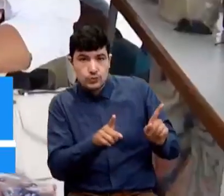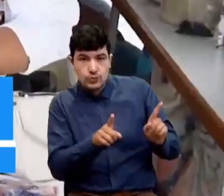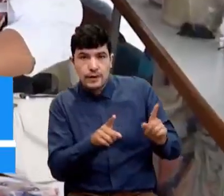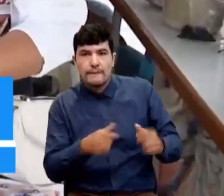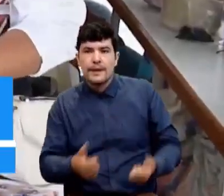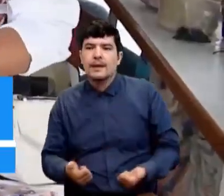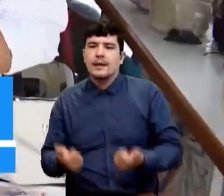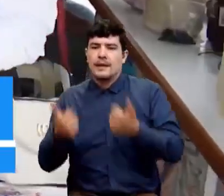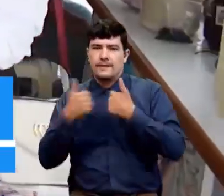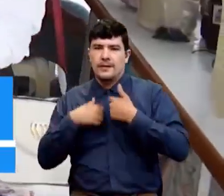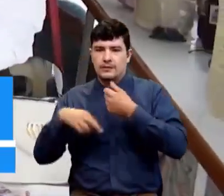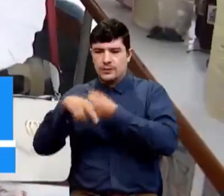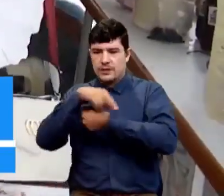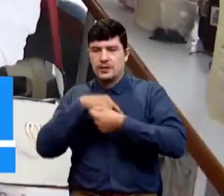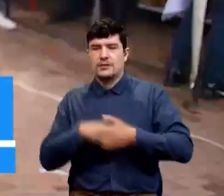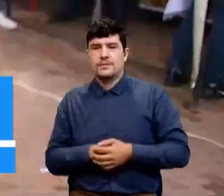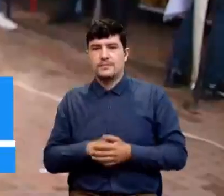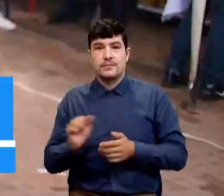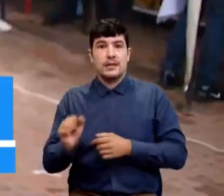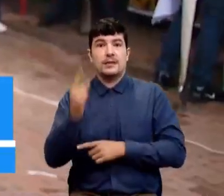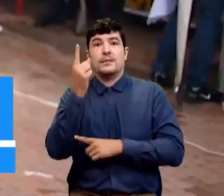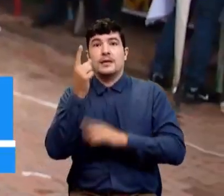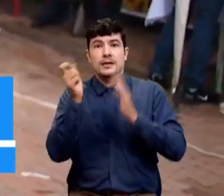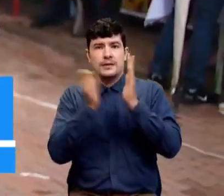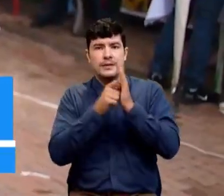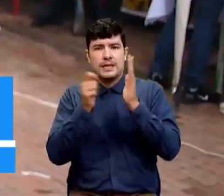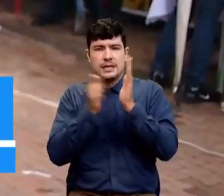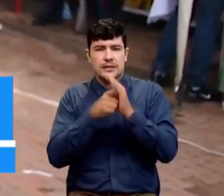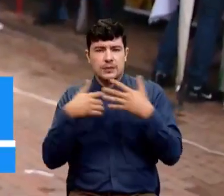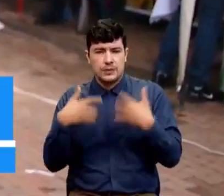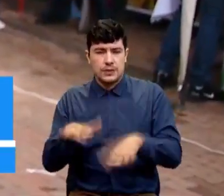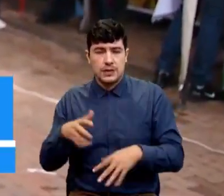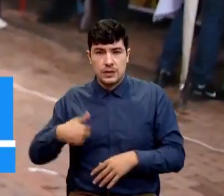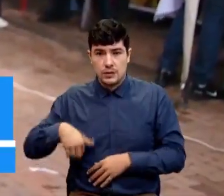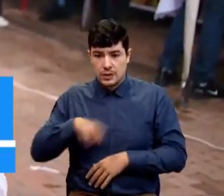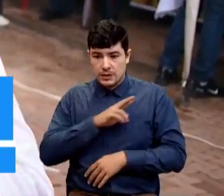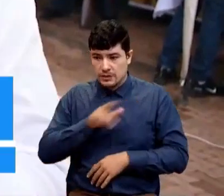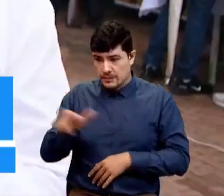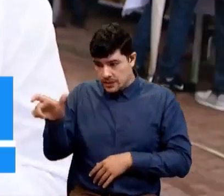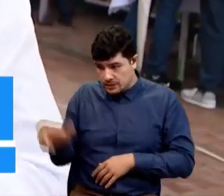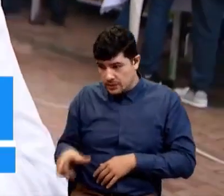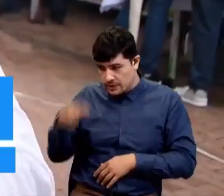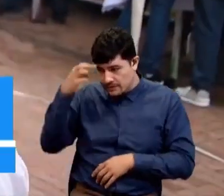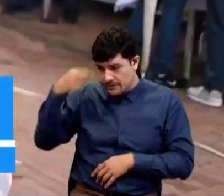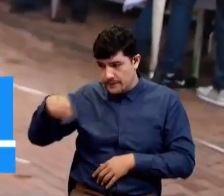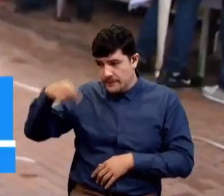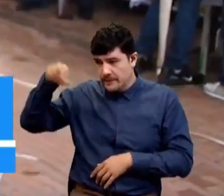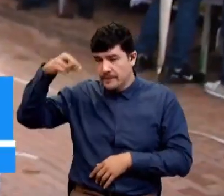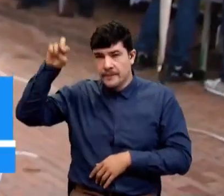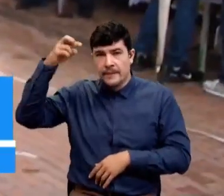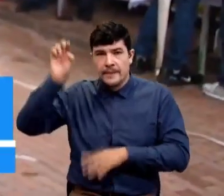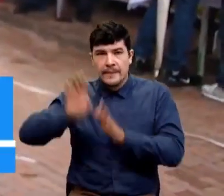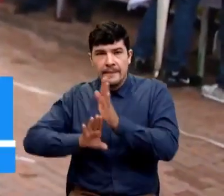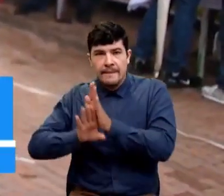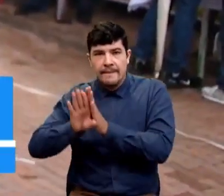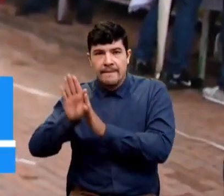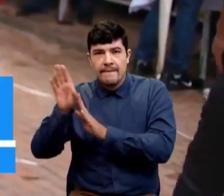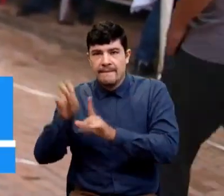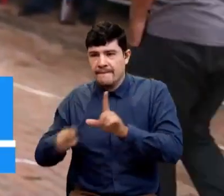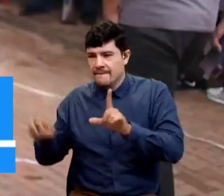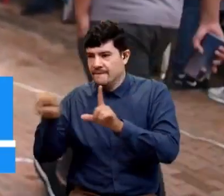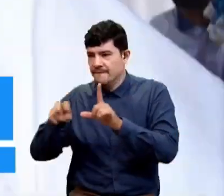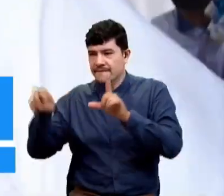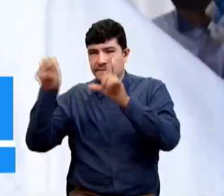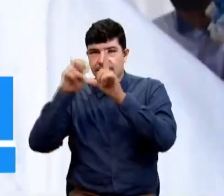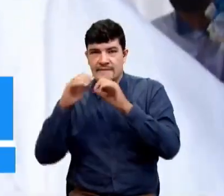beneficio de la región Es la primera vez que uno de nuestros profesionales logra escalar este